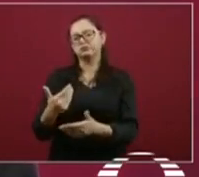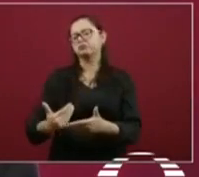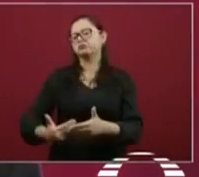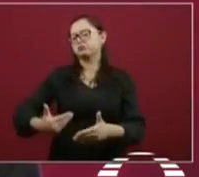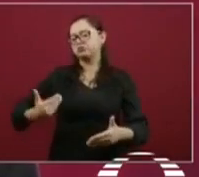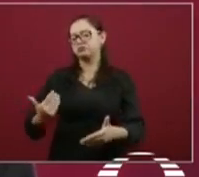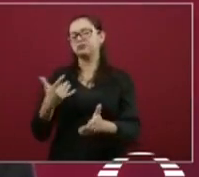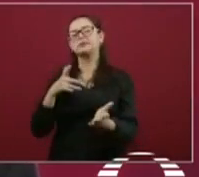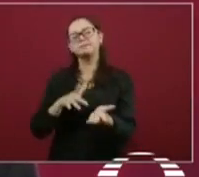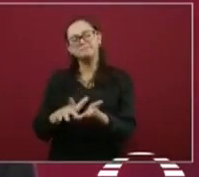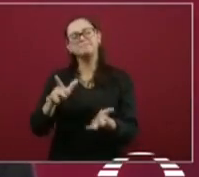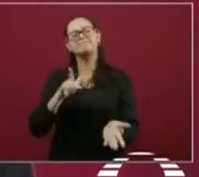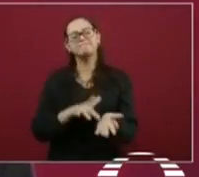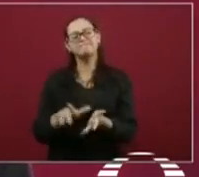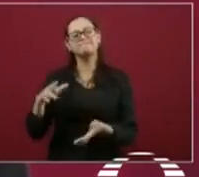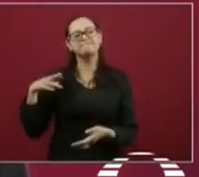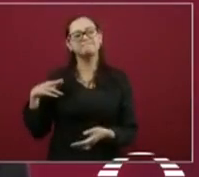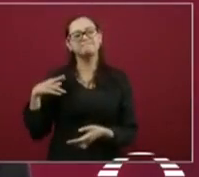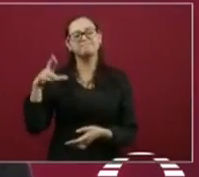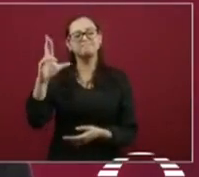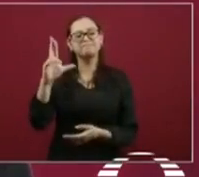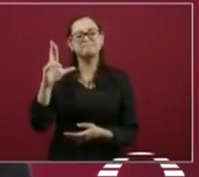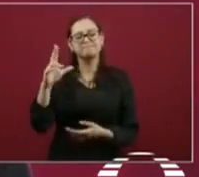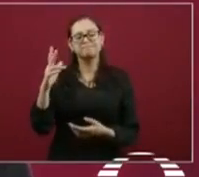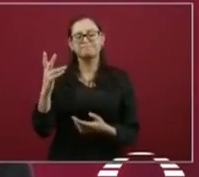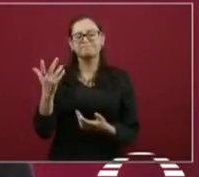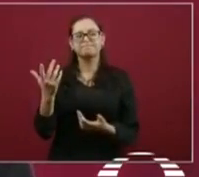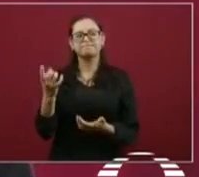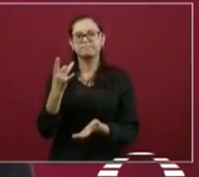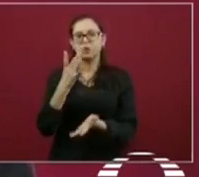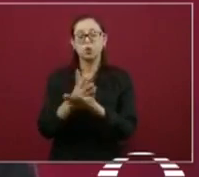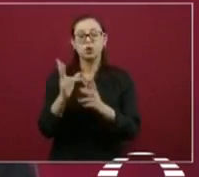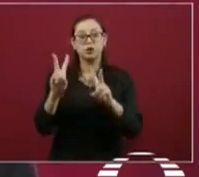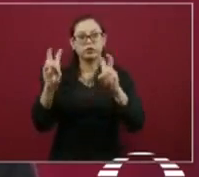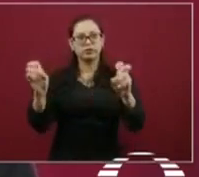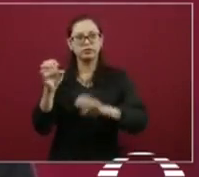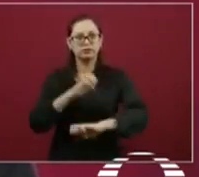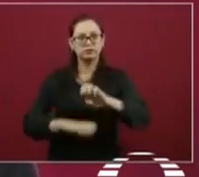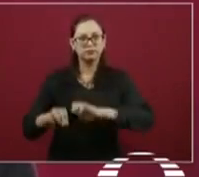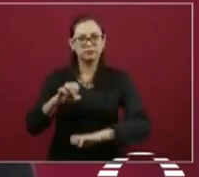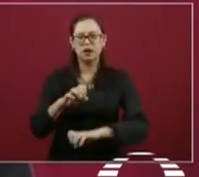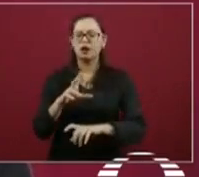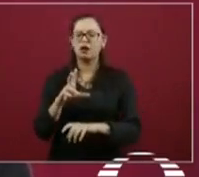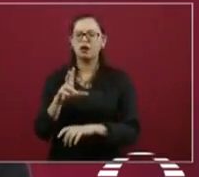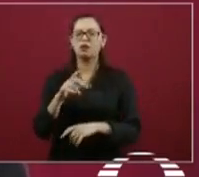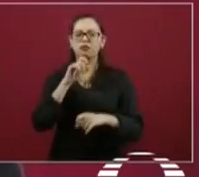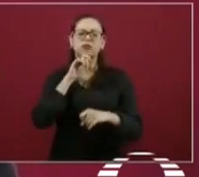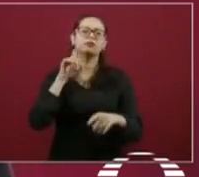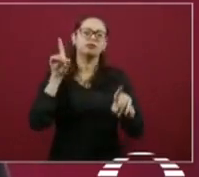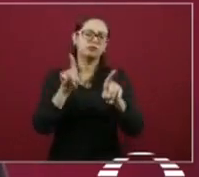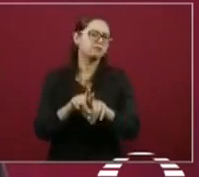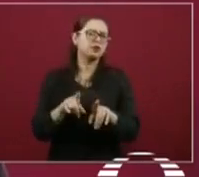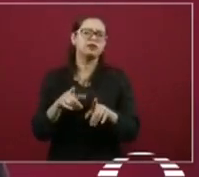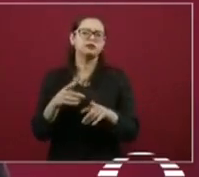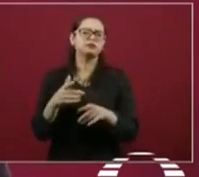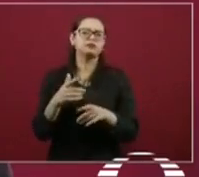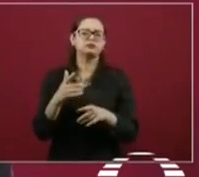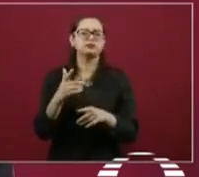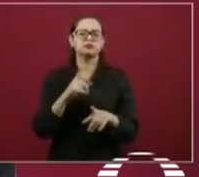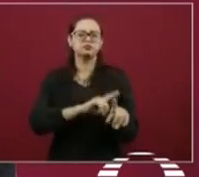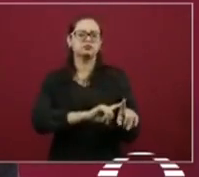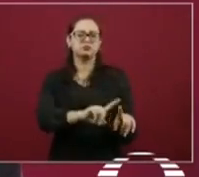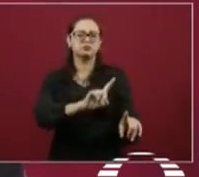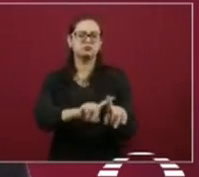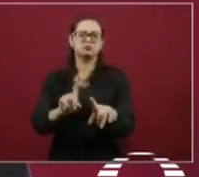no sólo en la parte empresarial sino también en estas acciones de